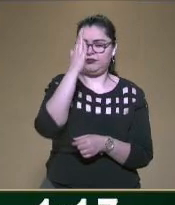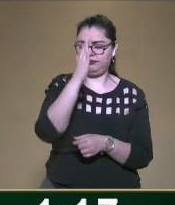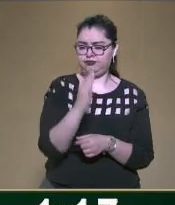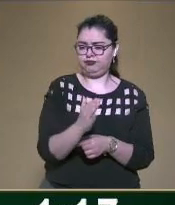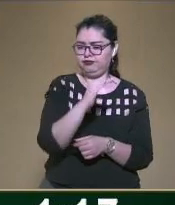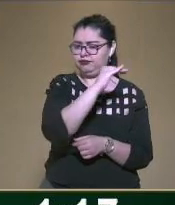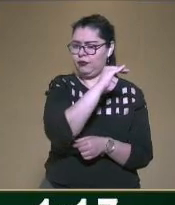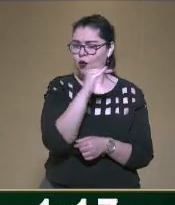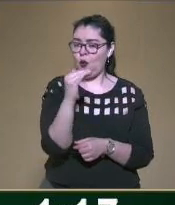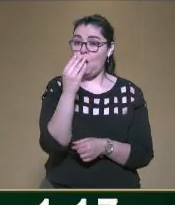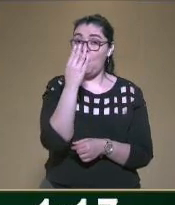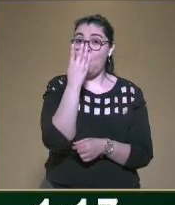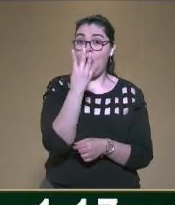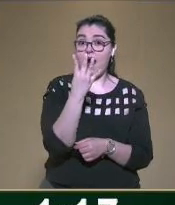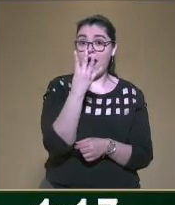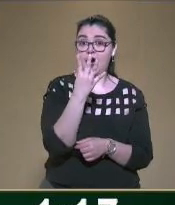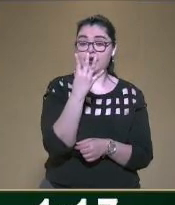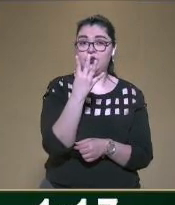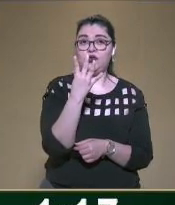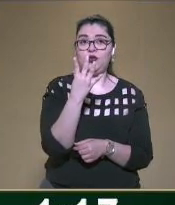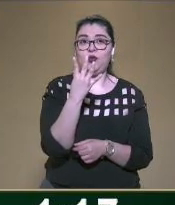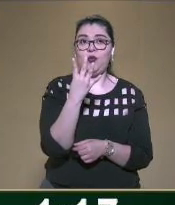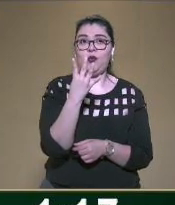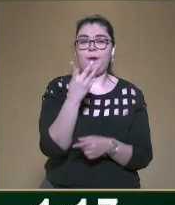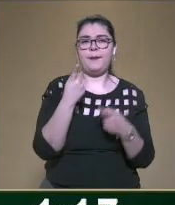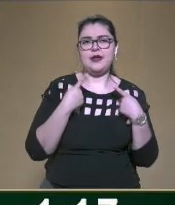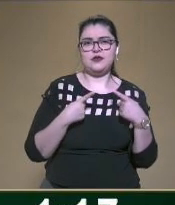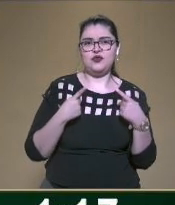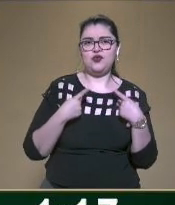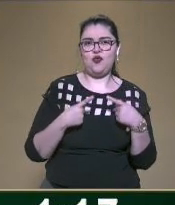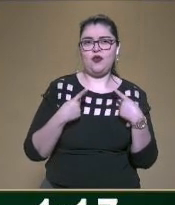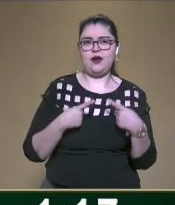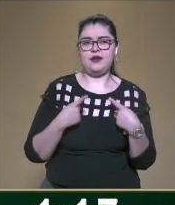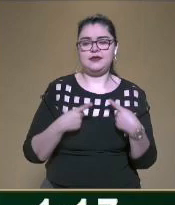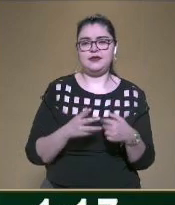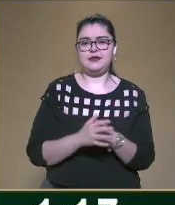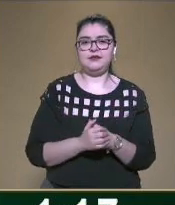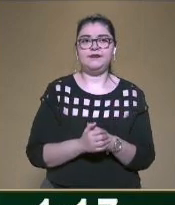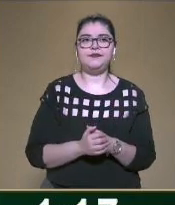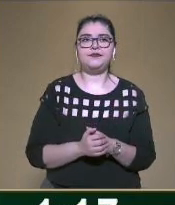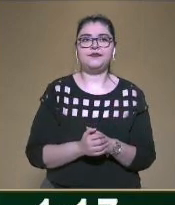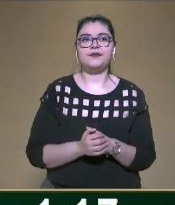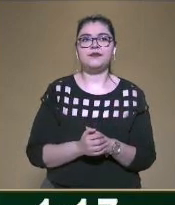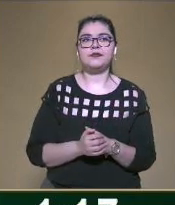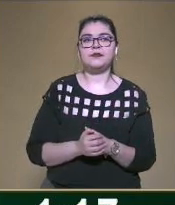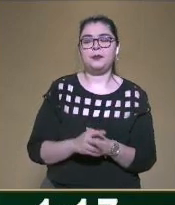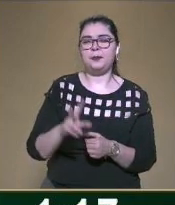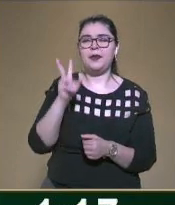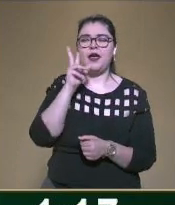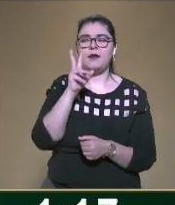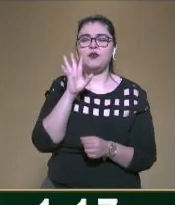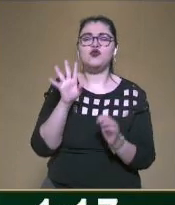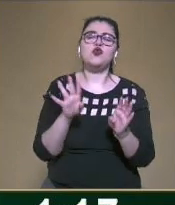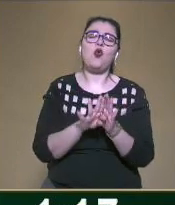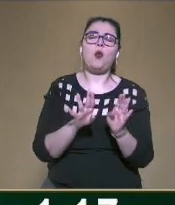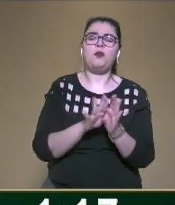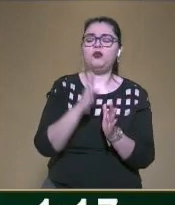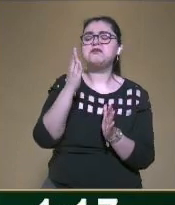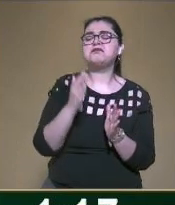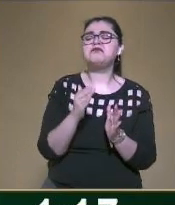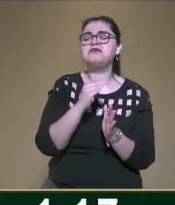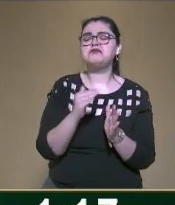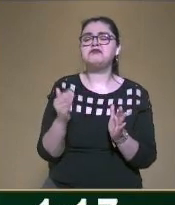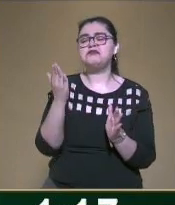4 personas, ¿ok? En 4 partes, en 4 personas. Muy bien. Vamos a ver, maestro, ¿cómo usted haría la repartición